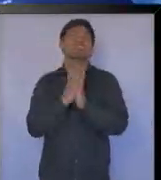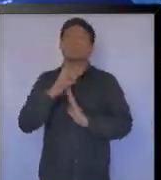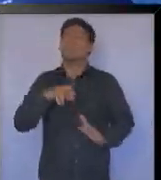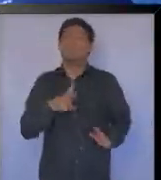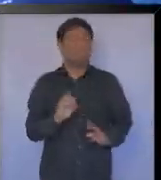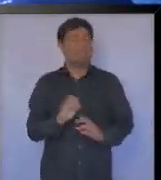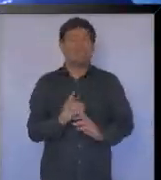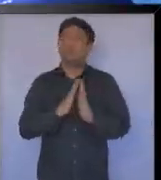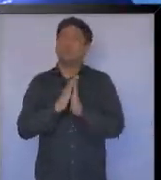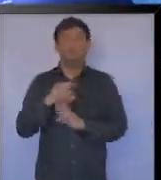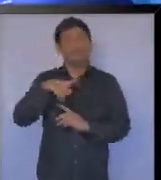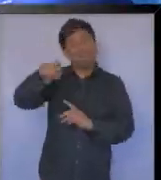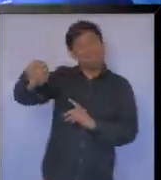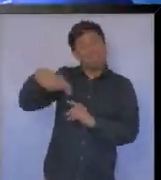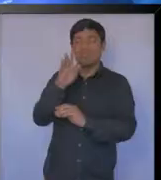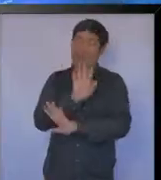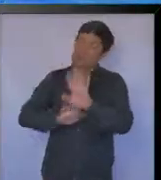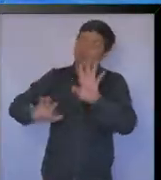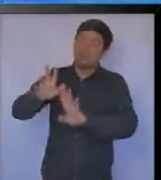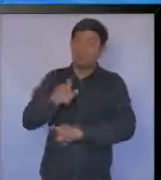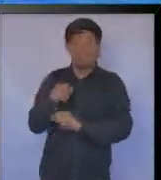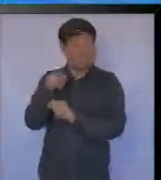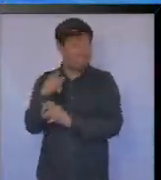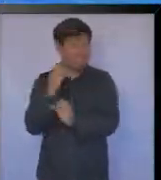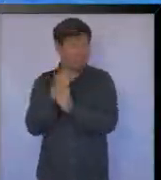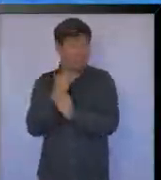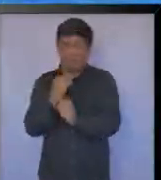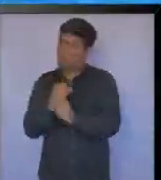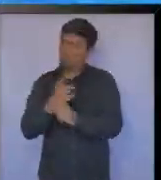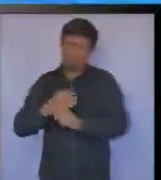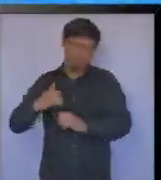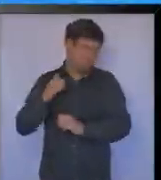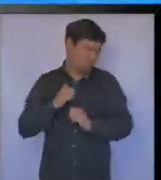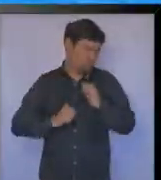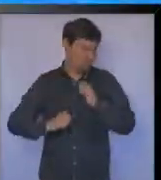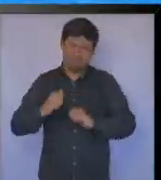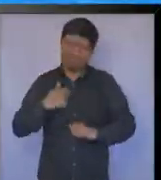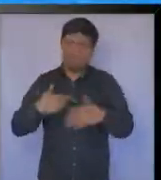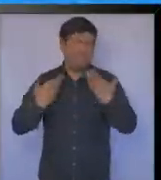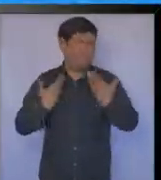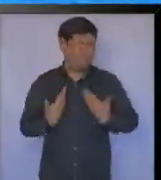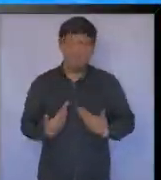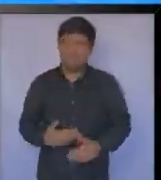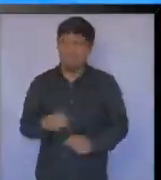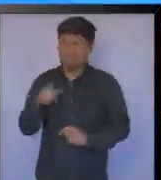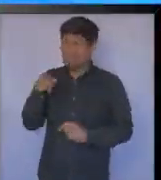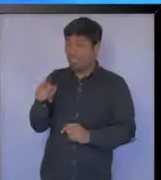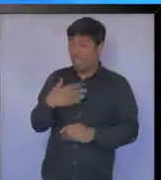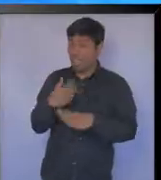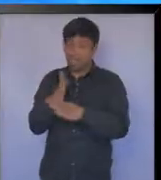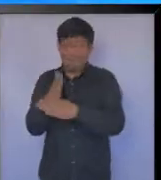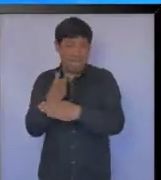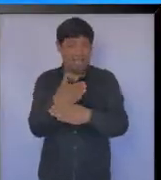hogar. Trabajo aventurero de mucho sacrificio, le canto con el alma al pescador del